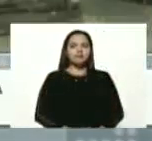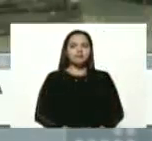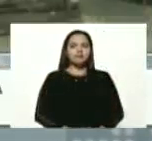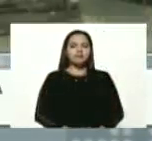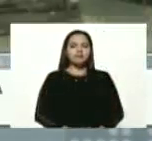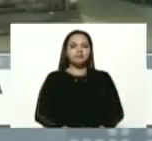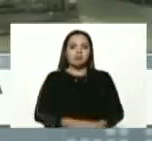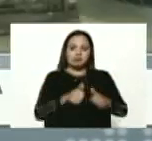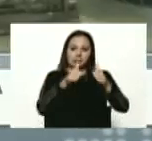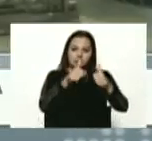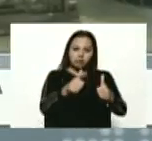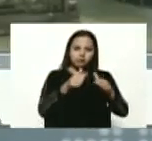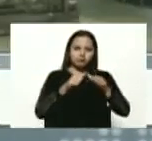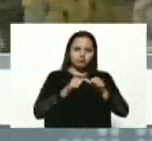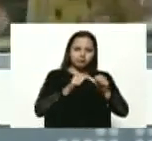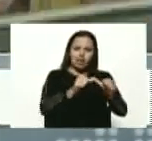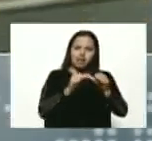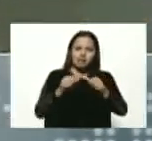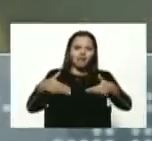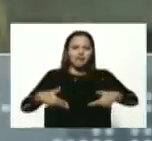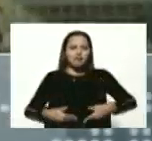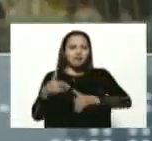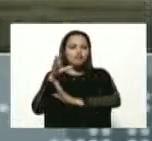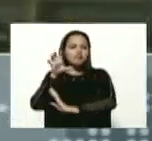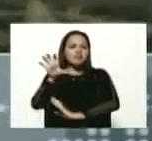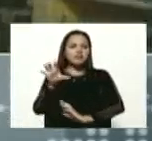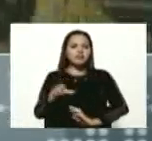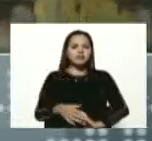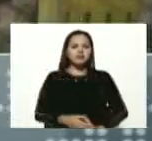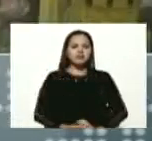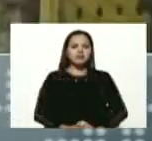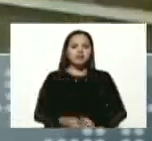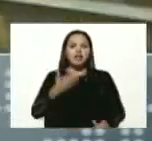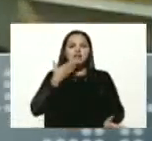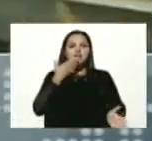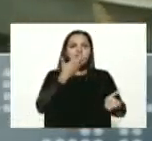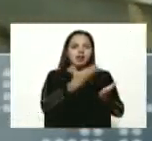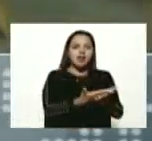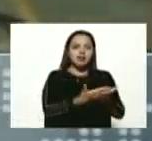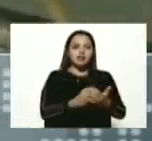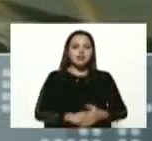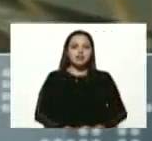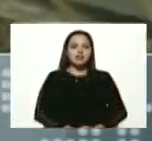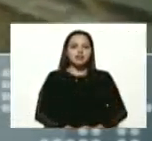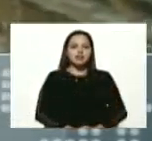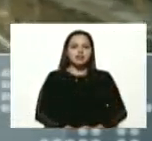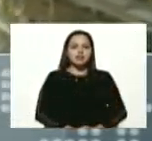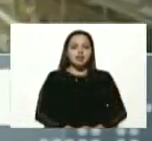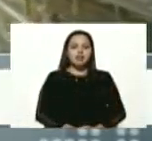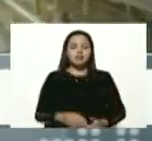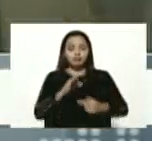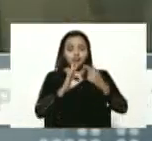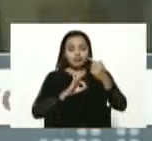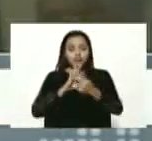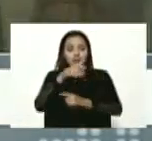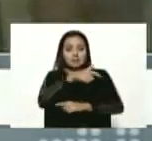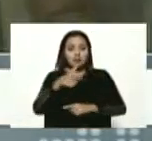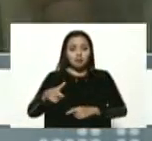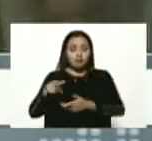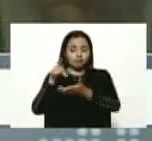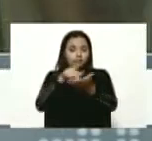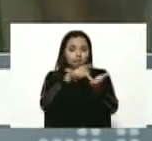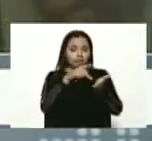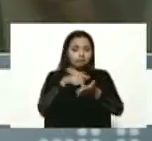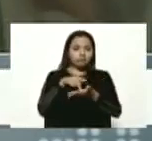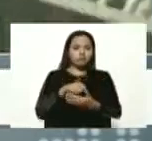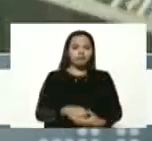Muy bien, seguimos luchando por nuestro país. Muchas gracias, Wilfredo González, Carolina Manilla y Néstor